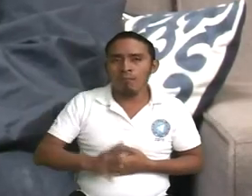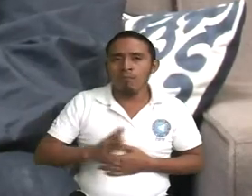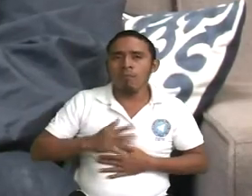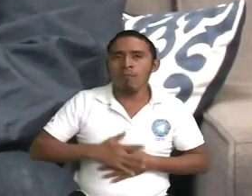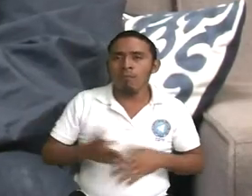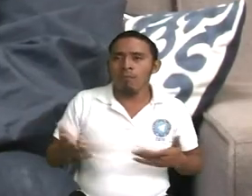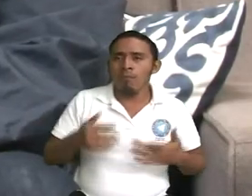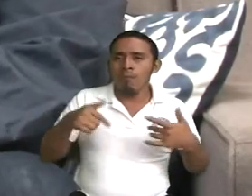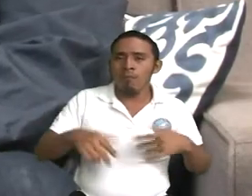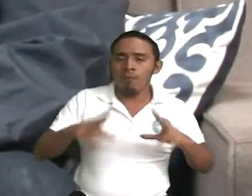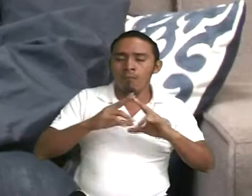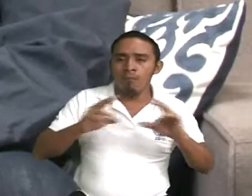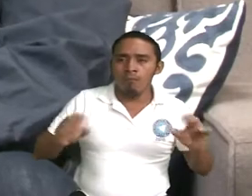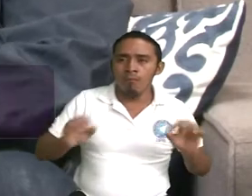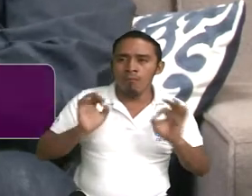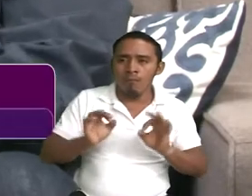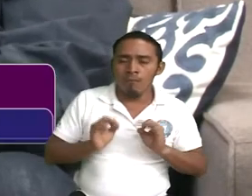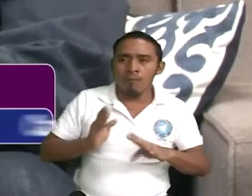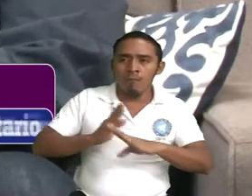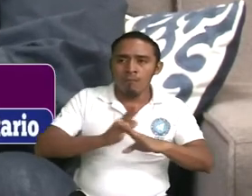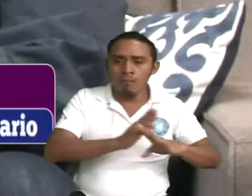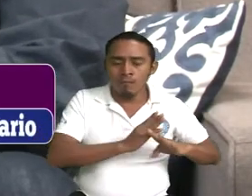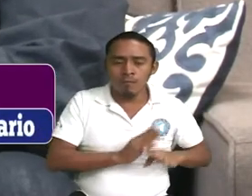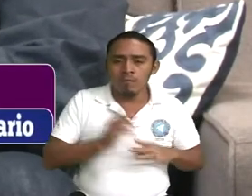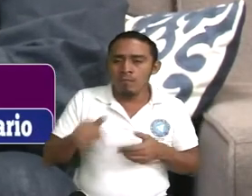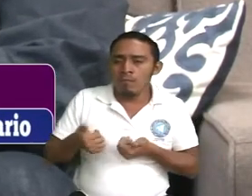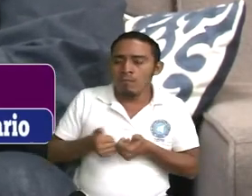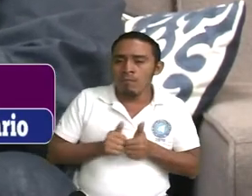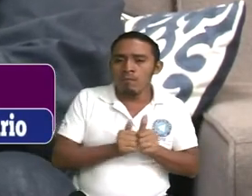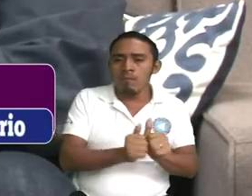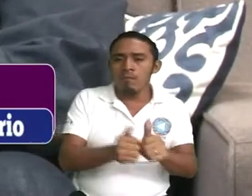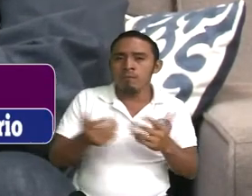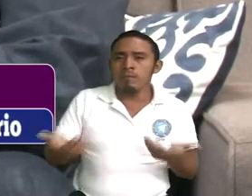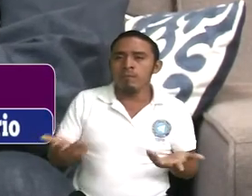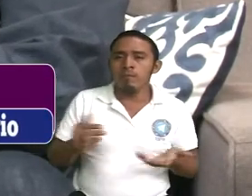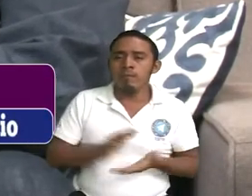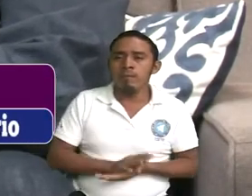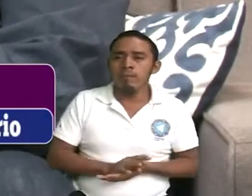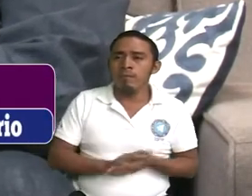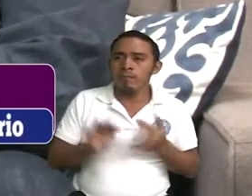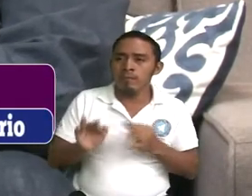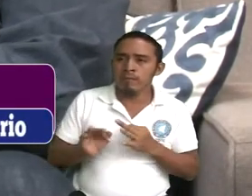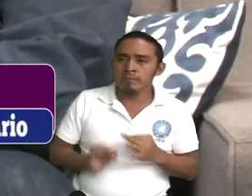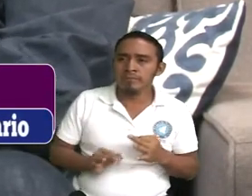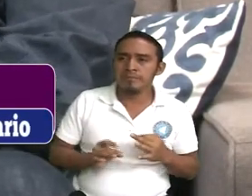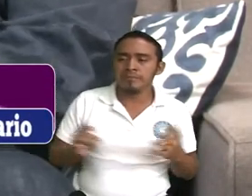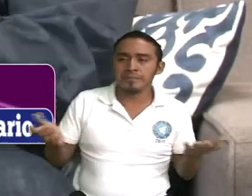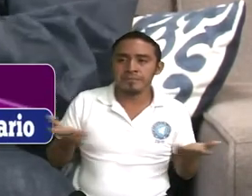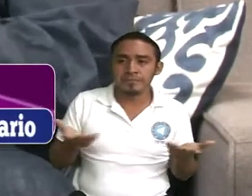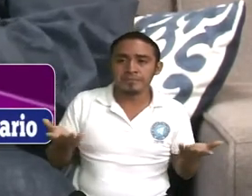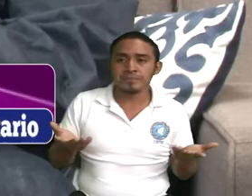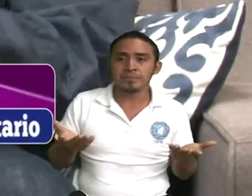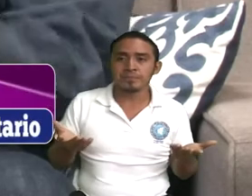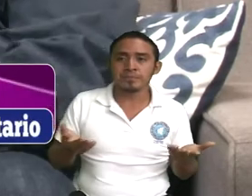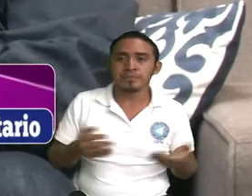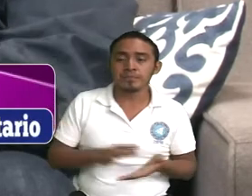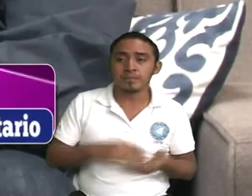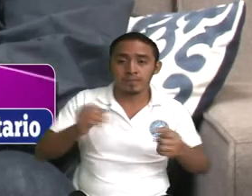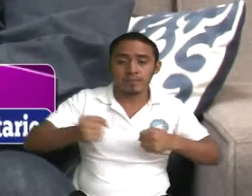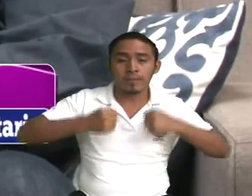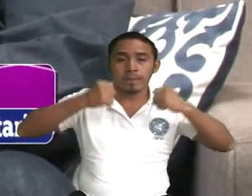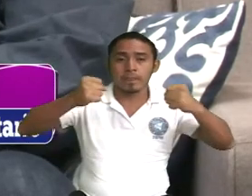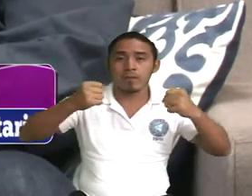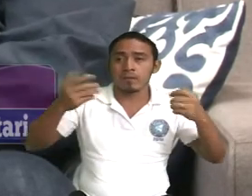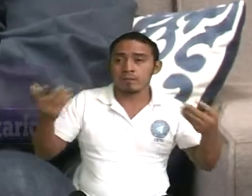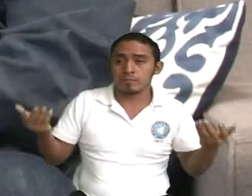país seguro, pero tenemos ese acompañamiento siempre, ¿verdad? Y de esa fuerza,